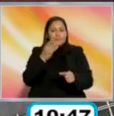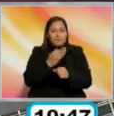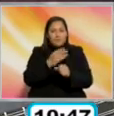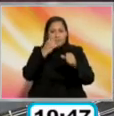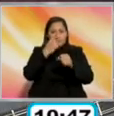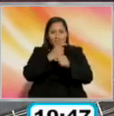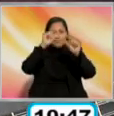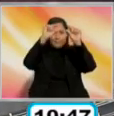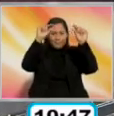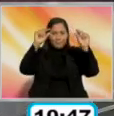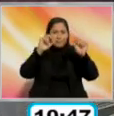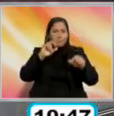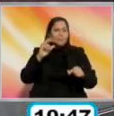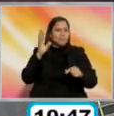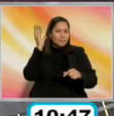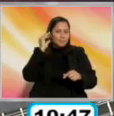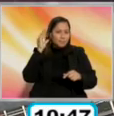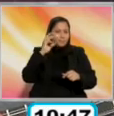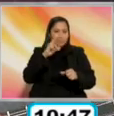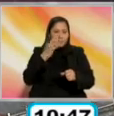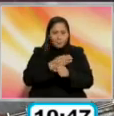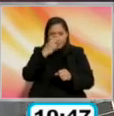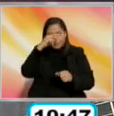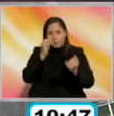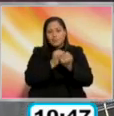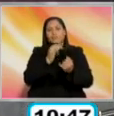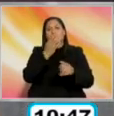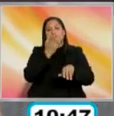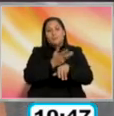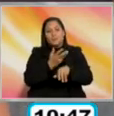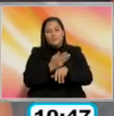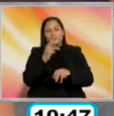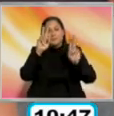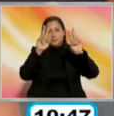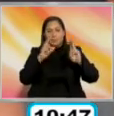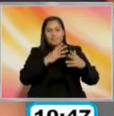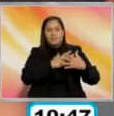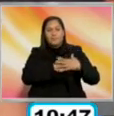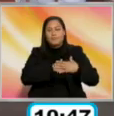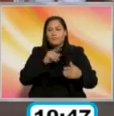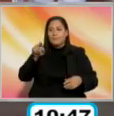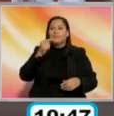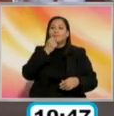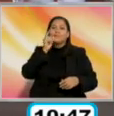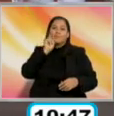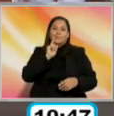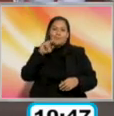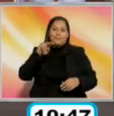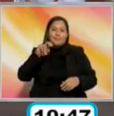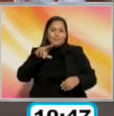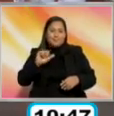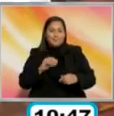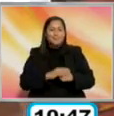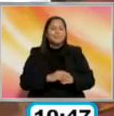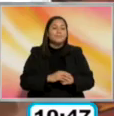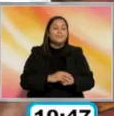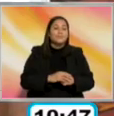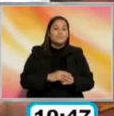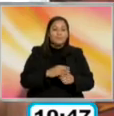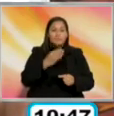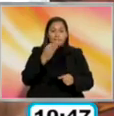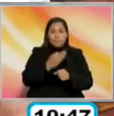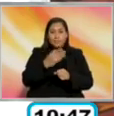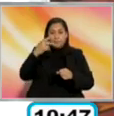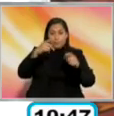lugares en la República Mexicana y también en la Unión Americana. Se llama El Amor de la Nena. Que bueno, están en los primeros lugares con Así